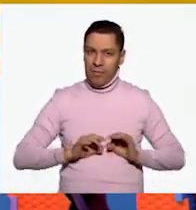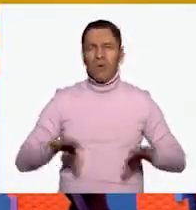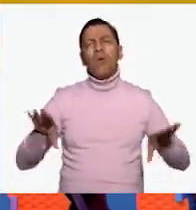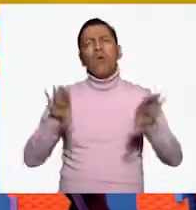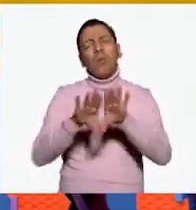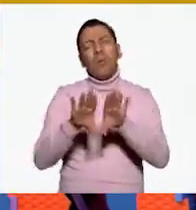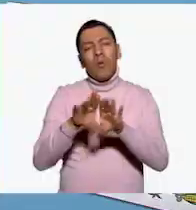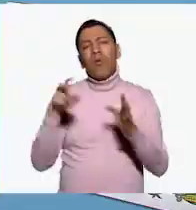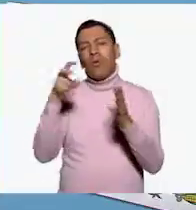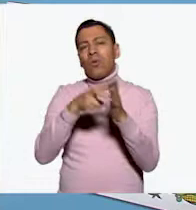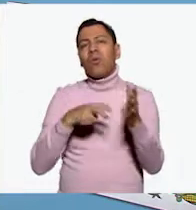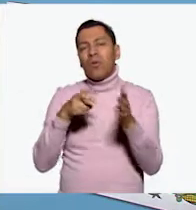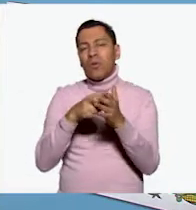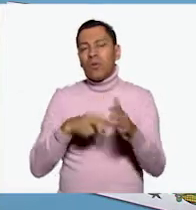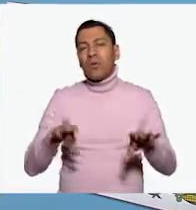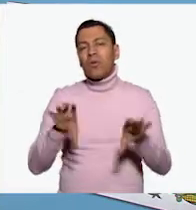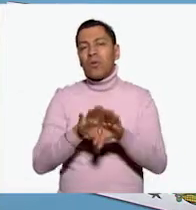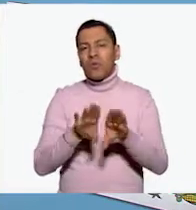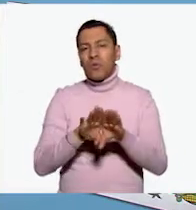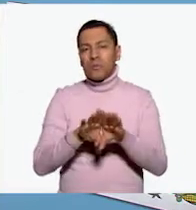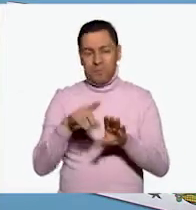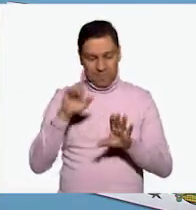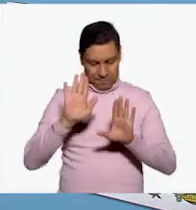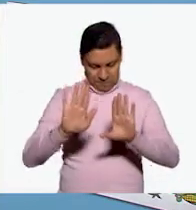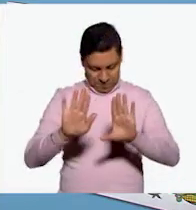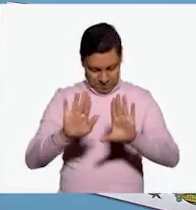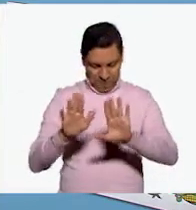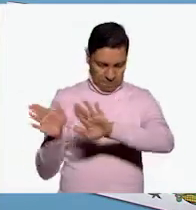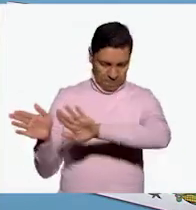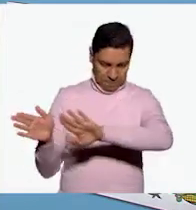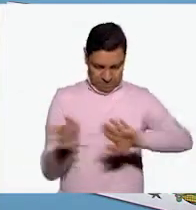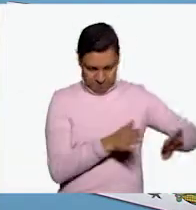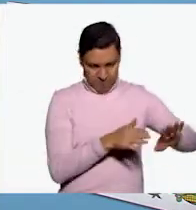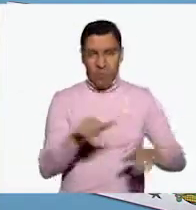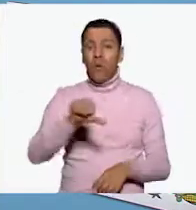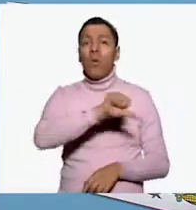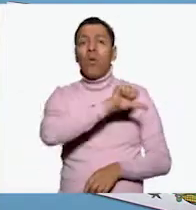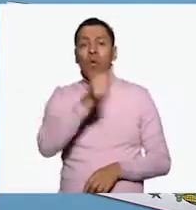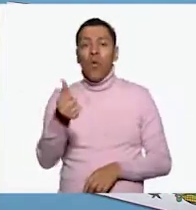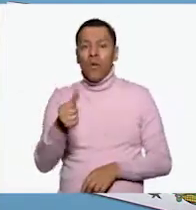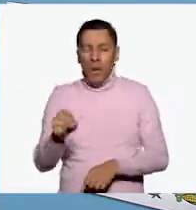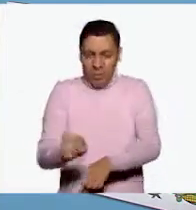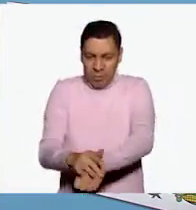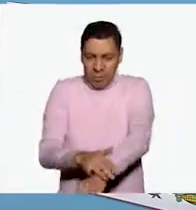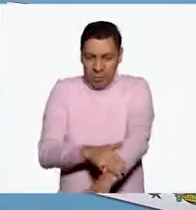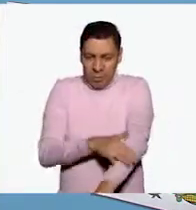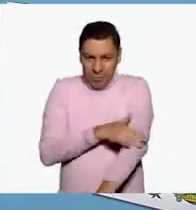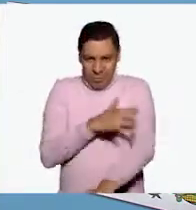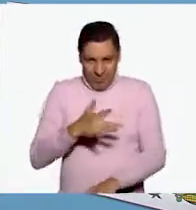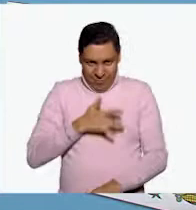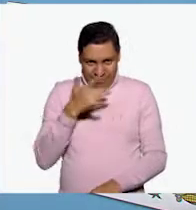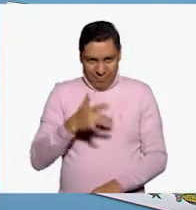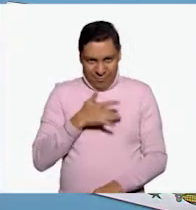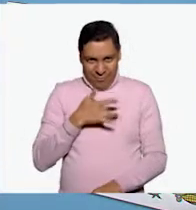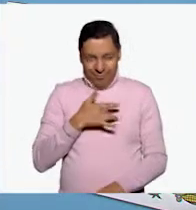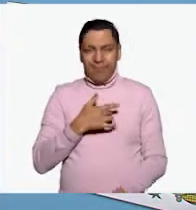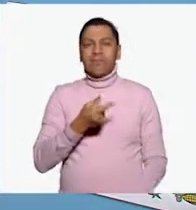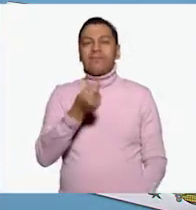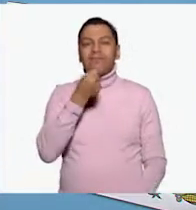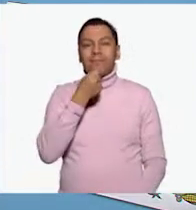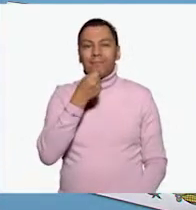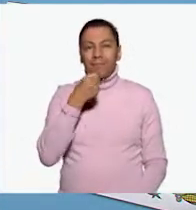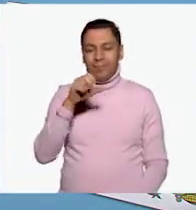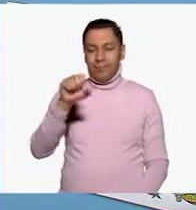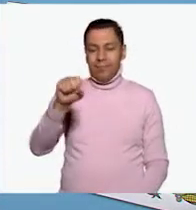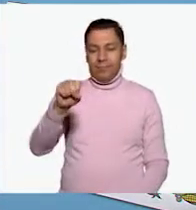compañeros. ¿Quieren que vayamos a otra emoción? ¿Qué les parece si escuchamos lo que Saúl nos dice en